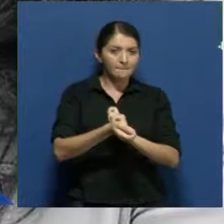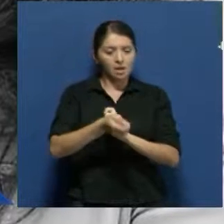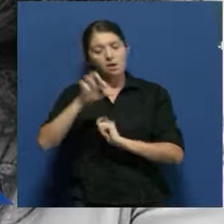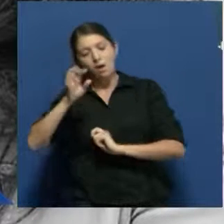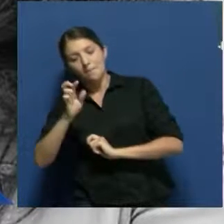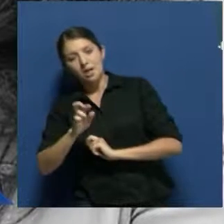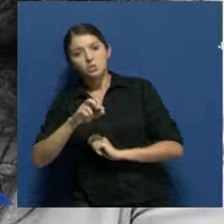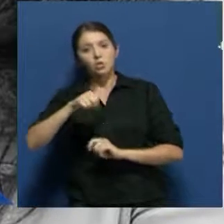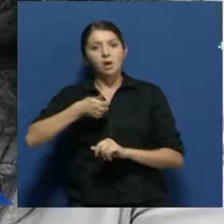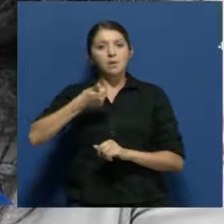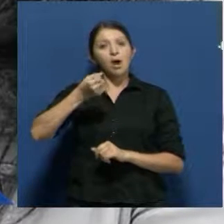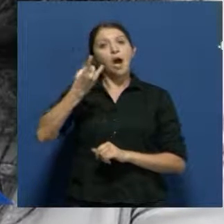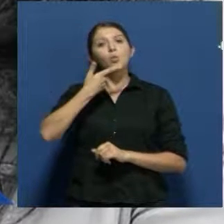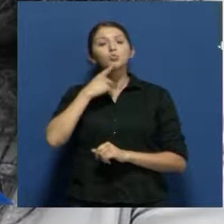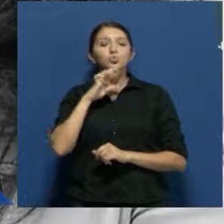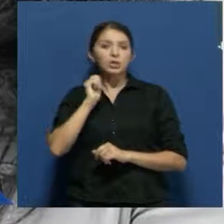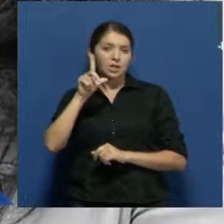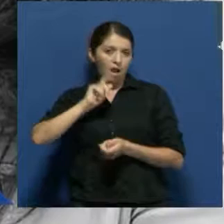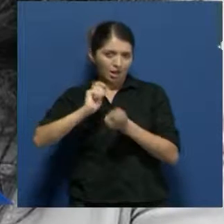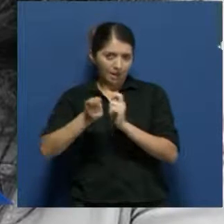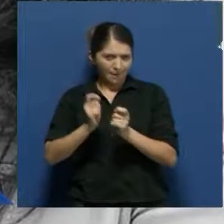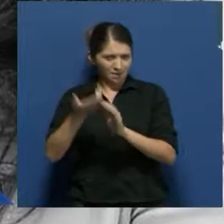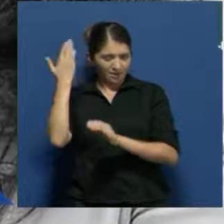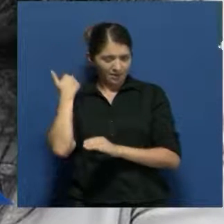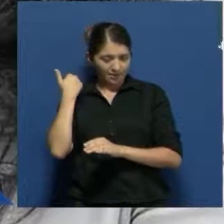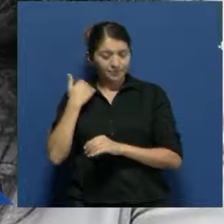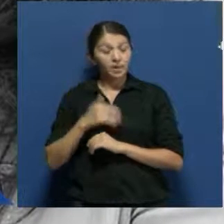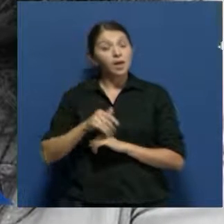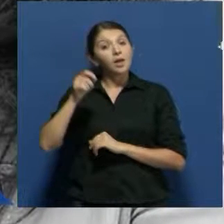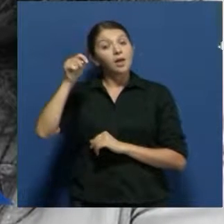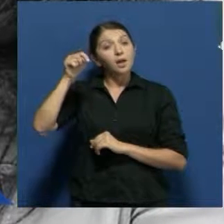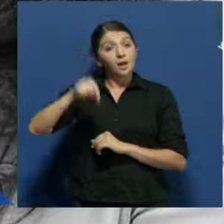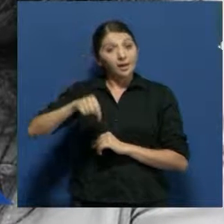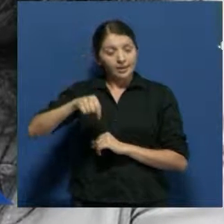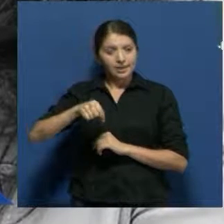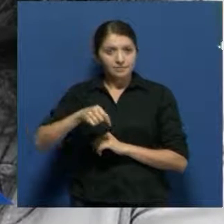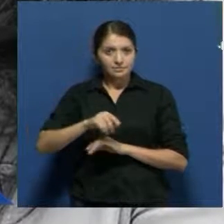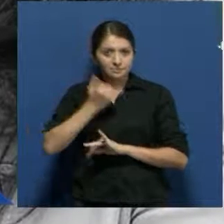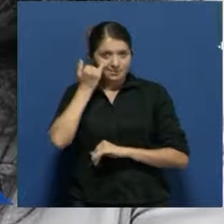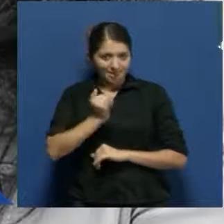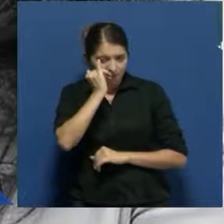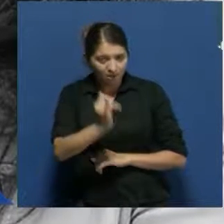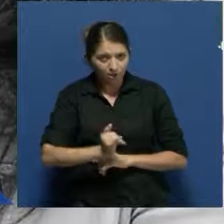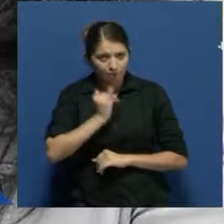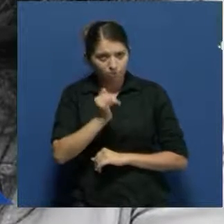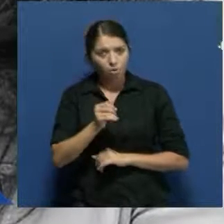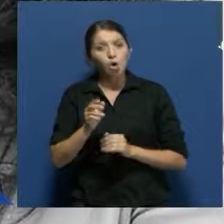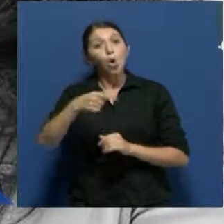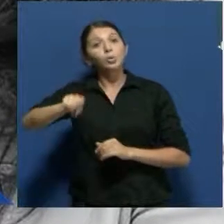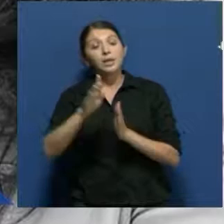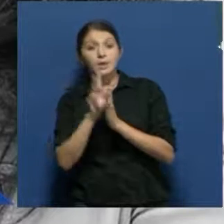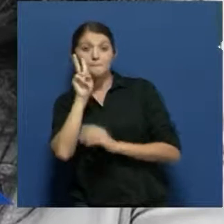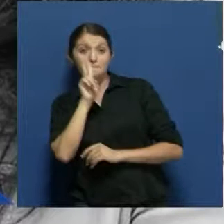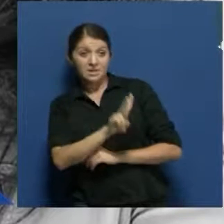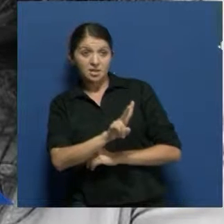de la convertibilidad. El personaje en cuestión es a quien ya mencionábamos y es observen el